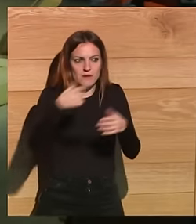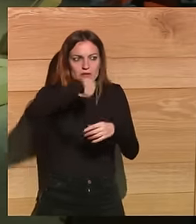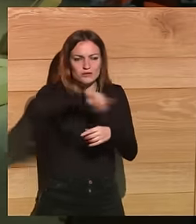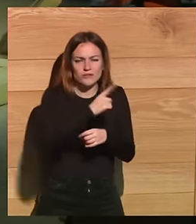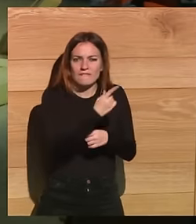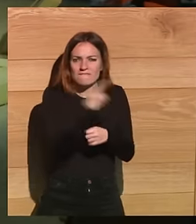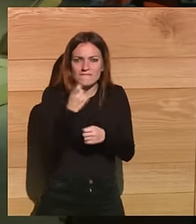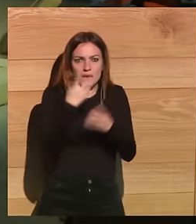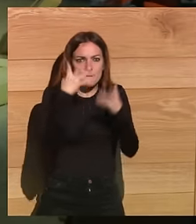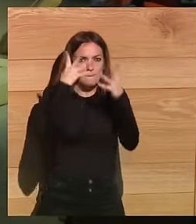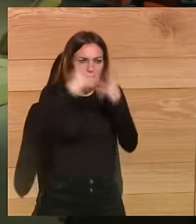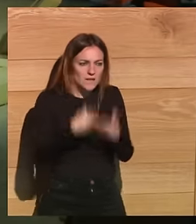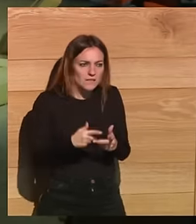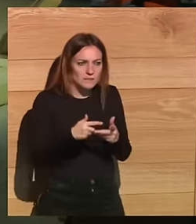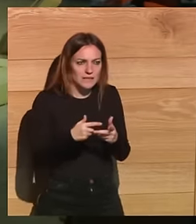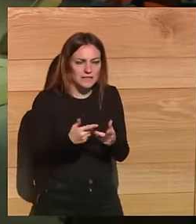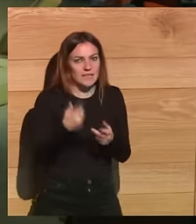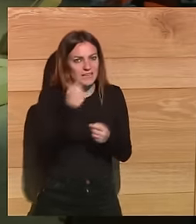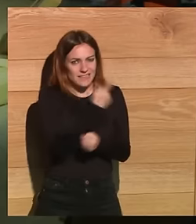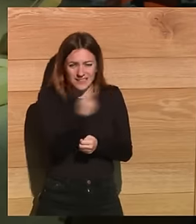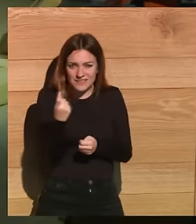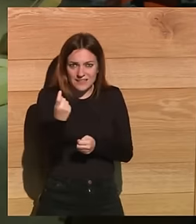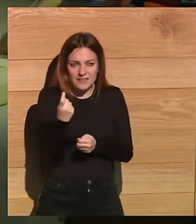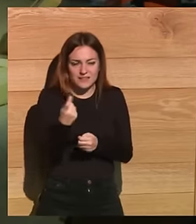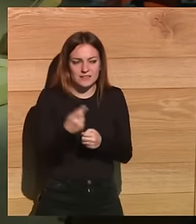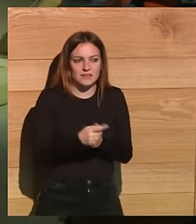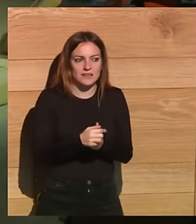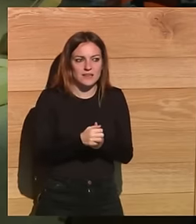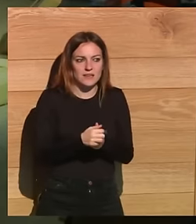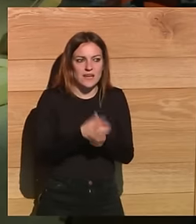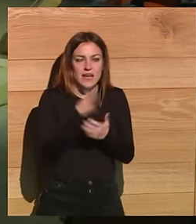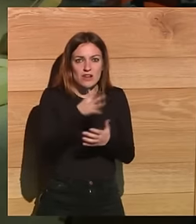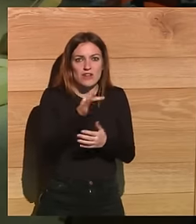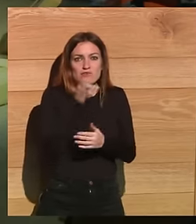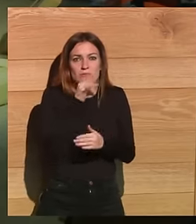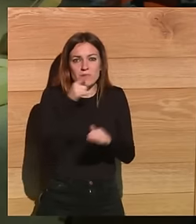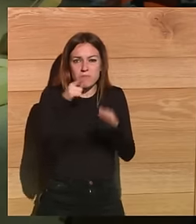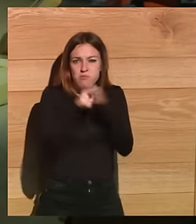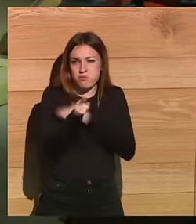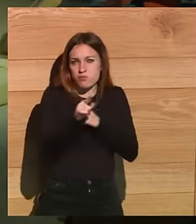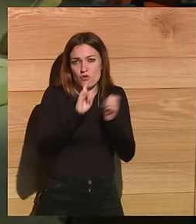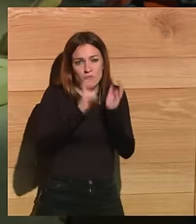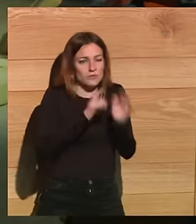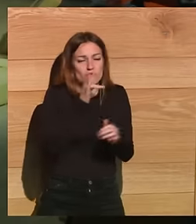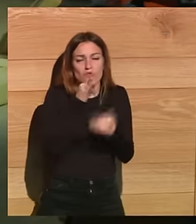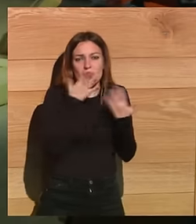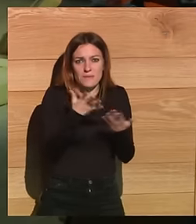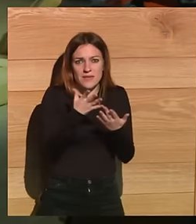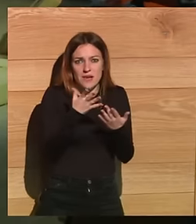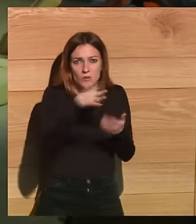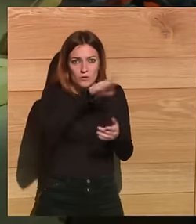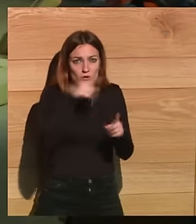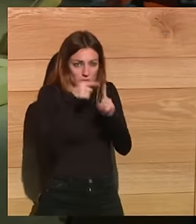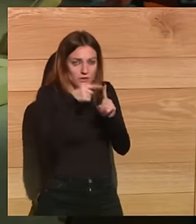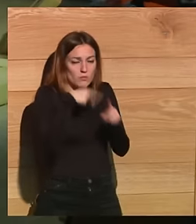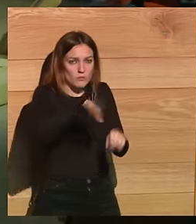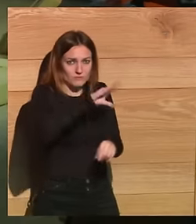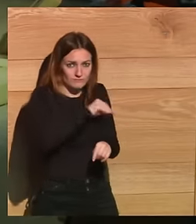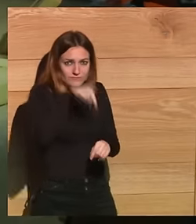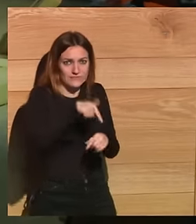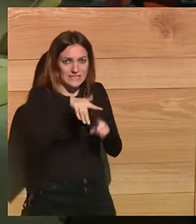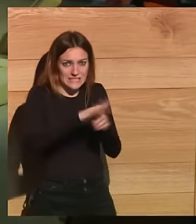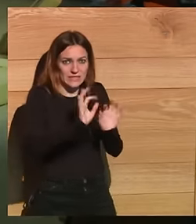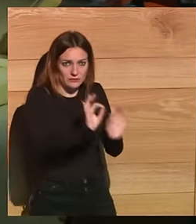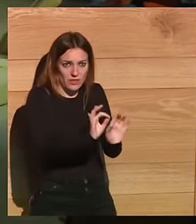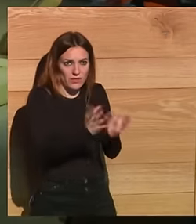necesitamos la matemática. No tenemos una matemática suficientemente buena para entender estos pasos. Es una paradoja que tenemos en una